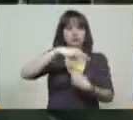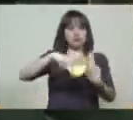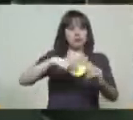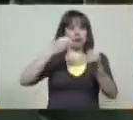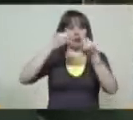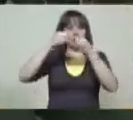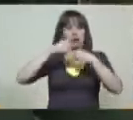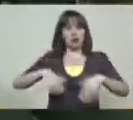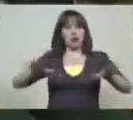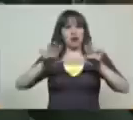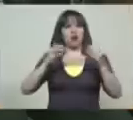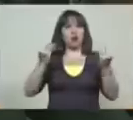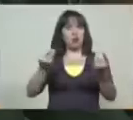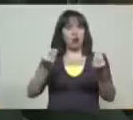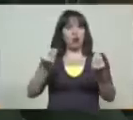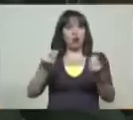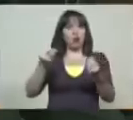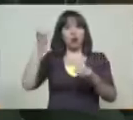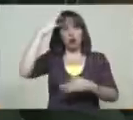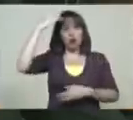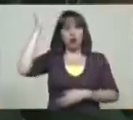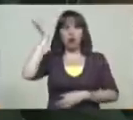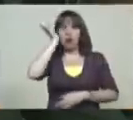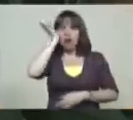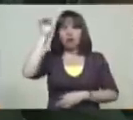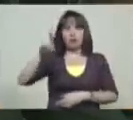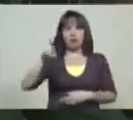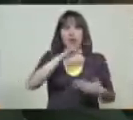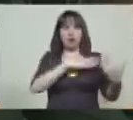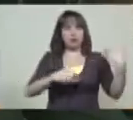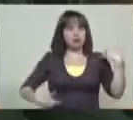saludo a nuestro hermano Kim Jong-un.